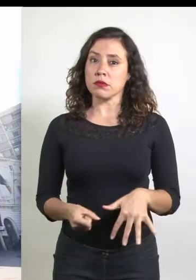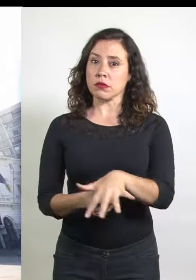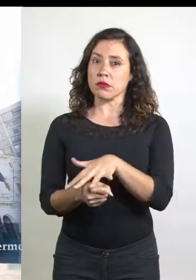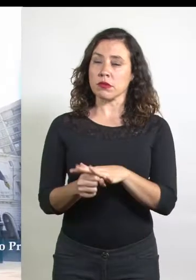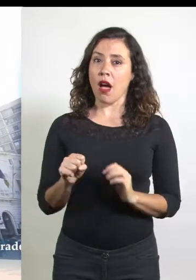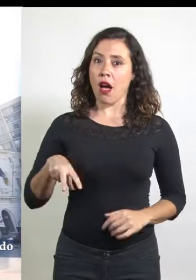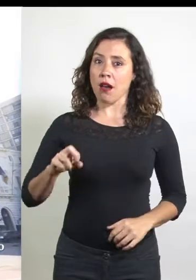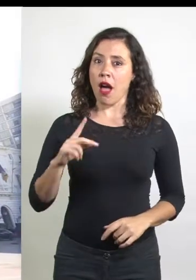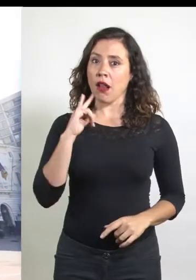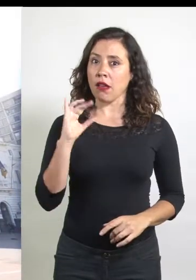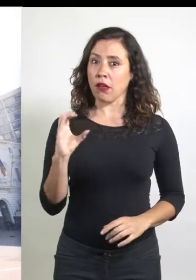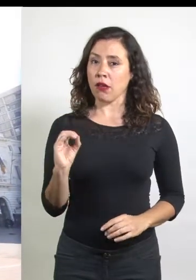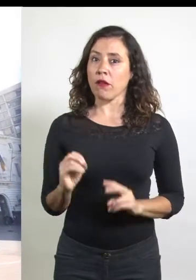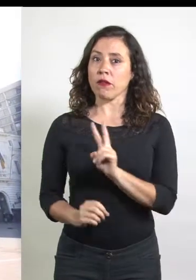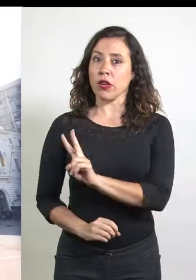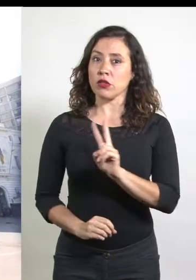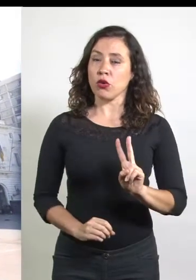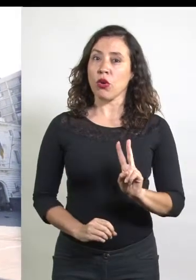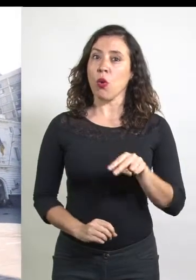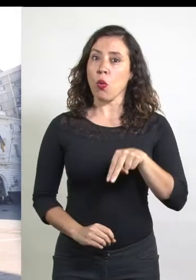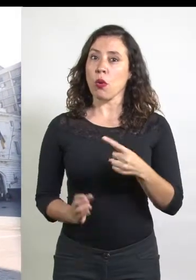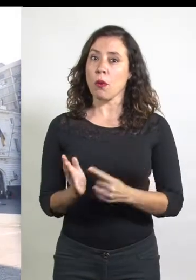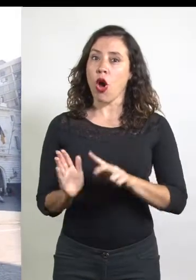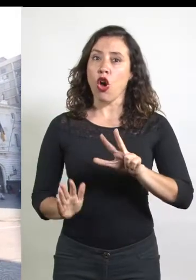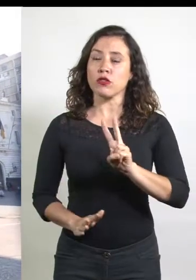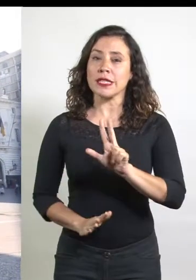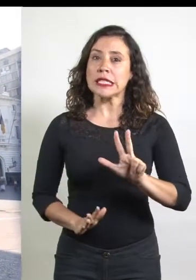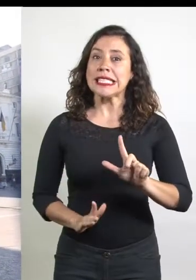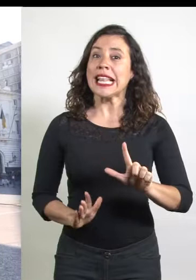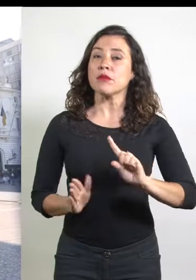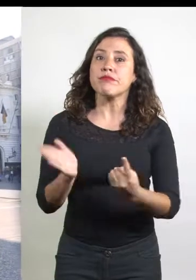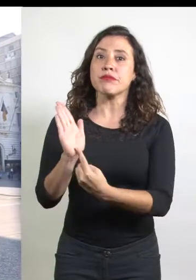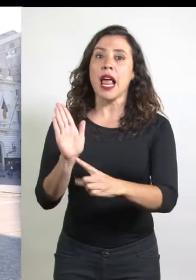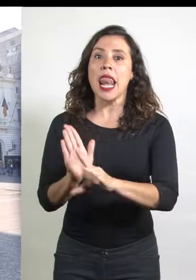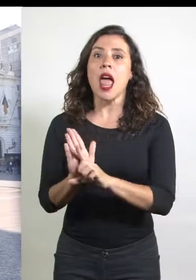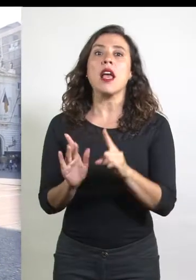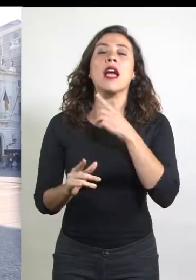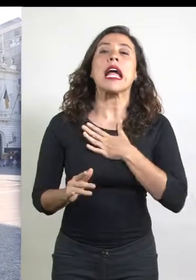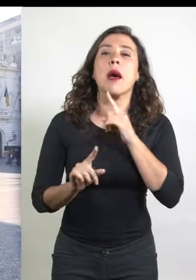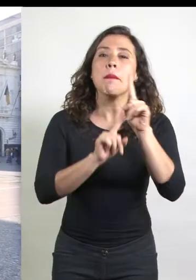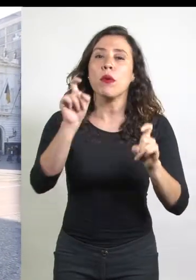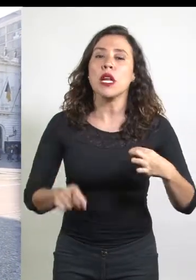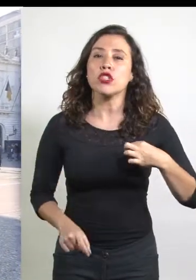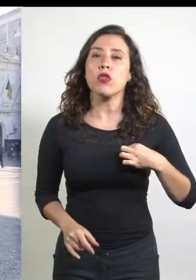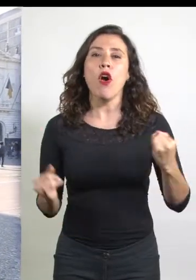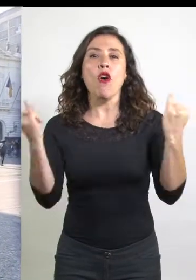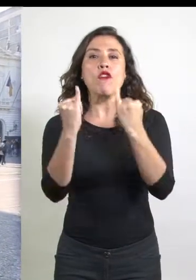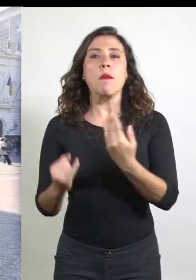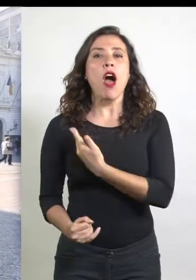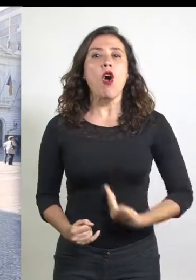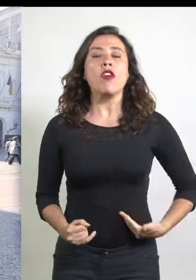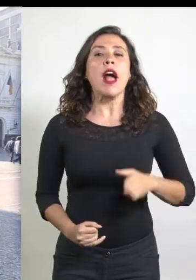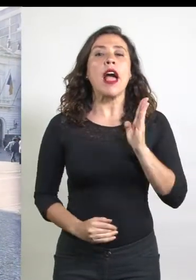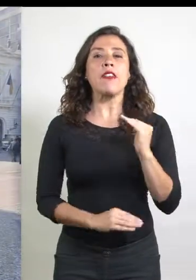contexto anárquico, el 22 de junio de 1827 se sancionó una ley que determinó consultar a los ciudadanos sobre la forma de gobierno